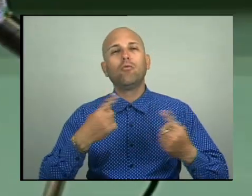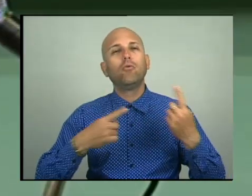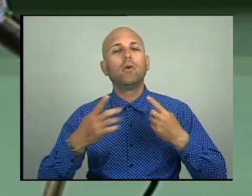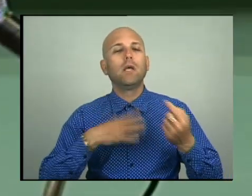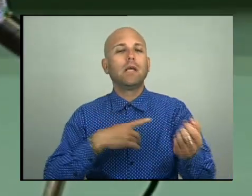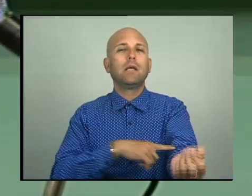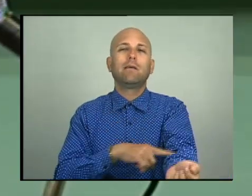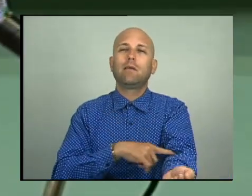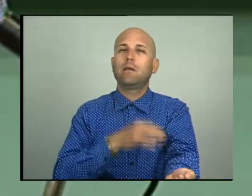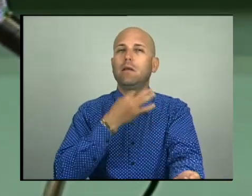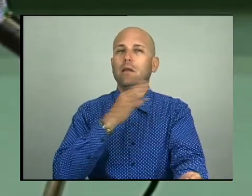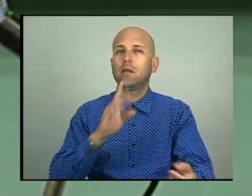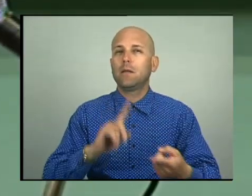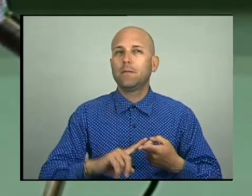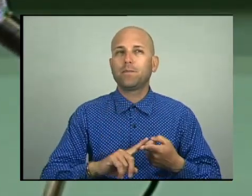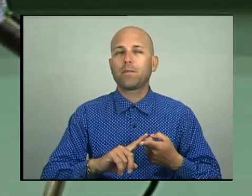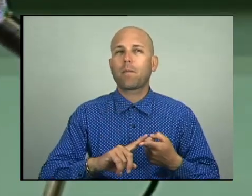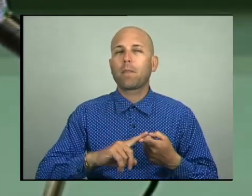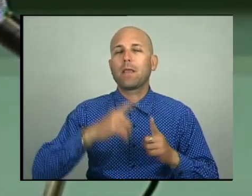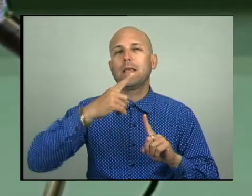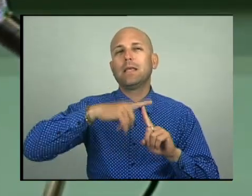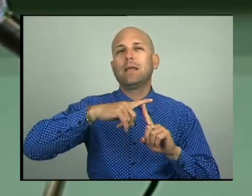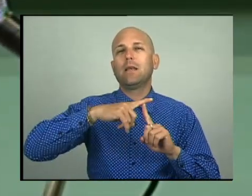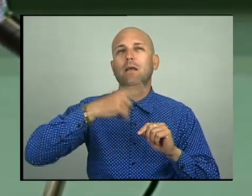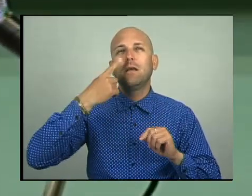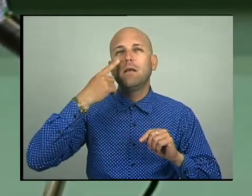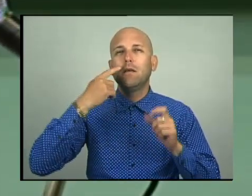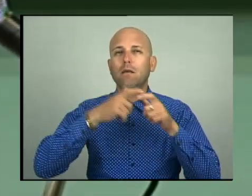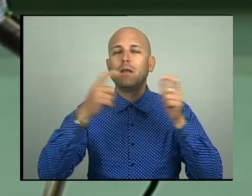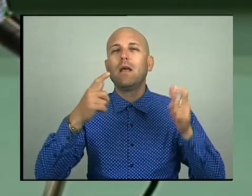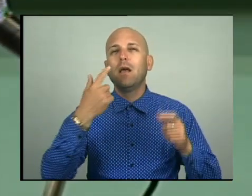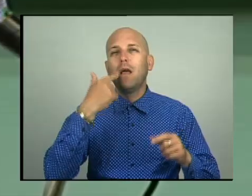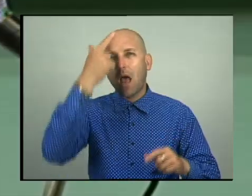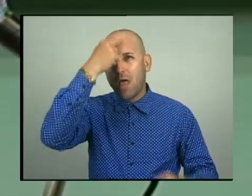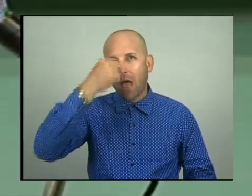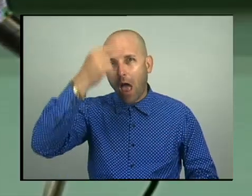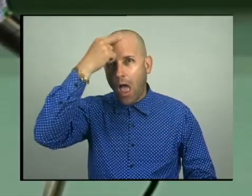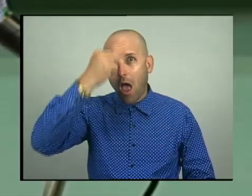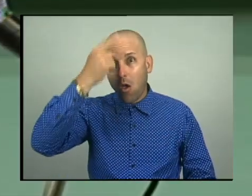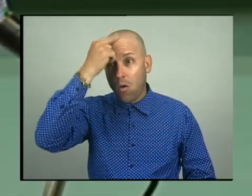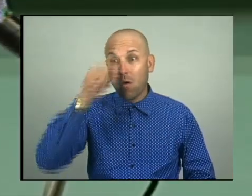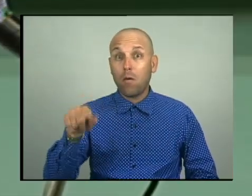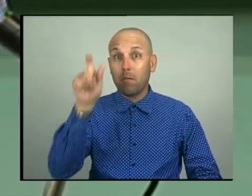genético, como por ejemplo la trisomía 21, que se conoce como el síndrome de Down. Se asocia